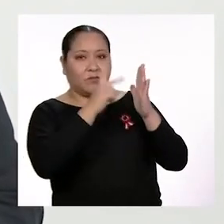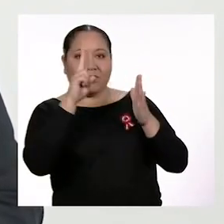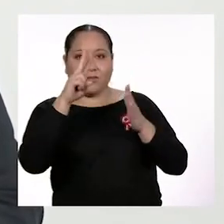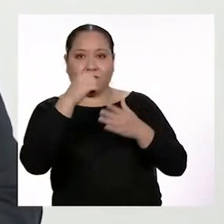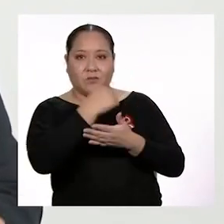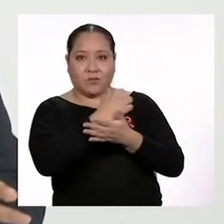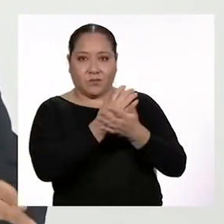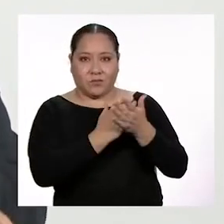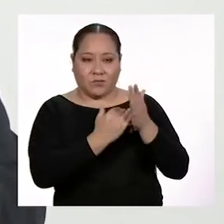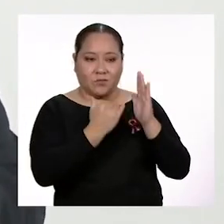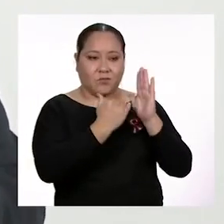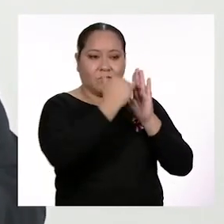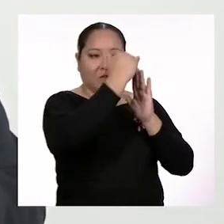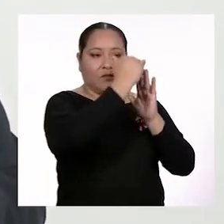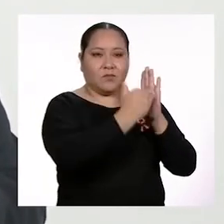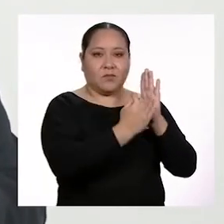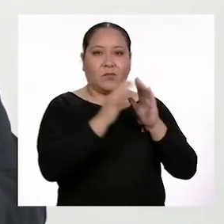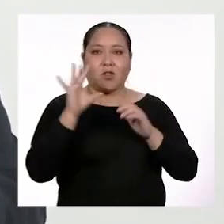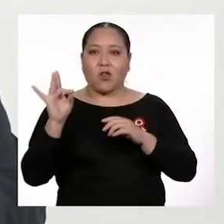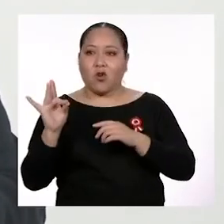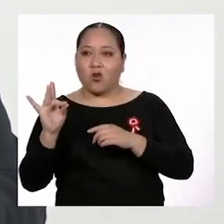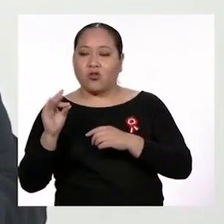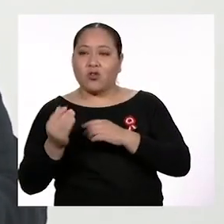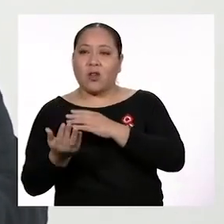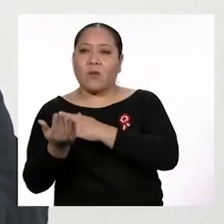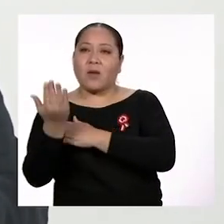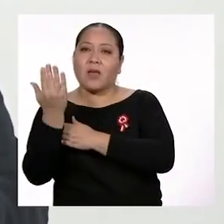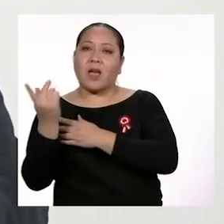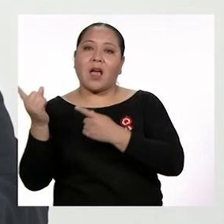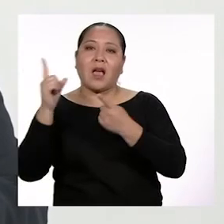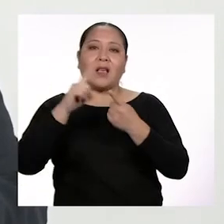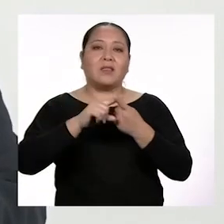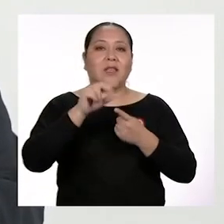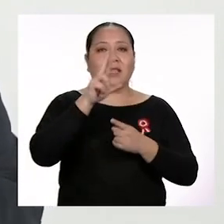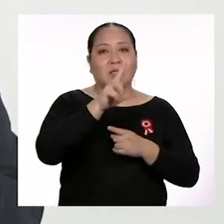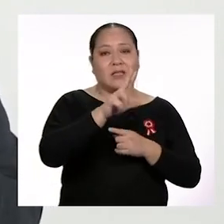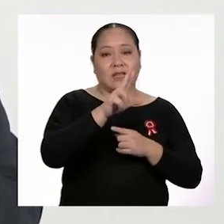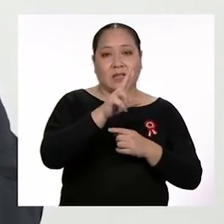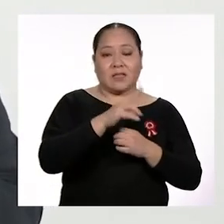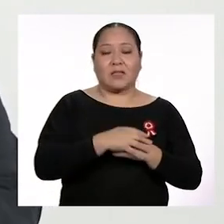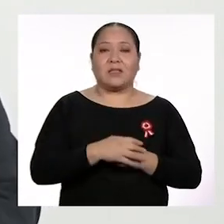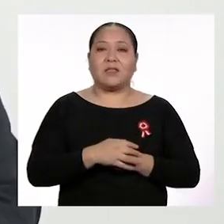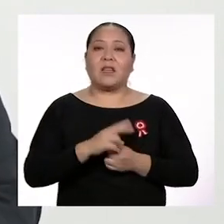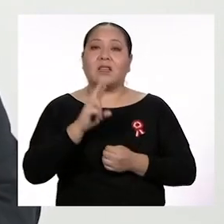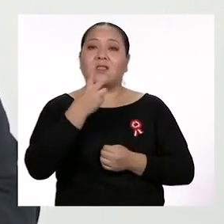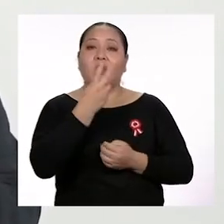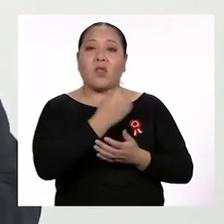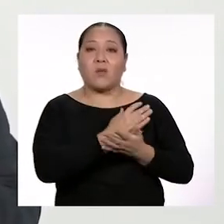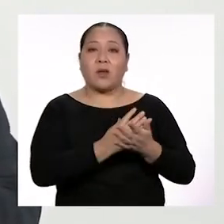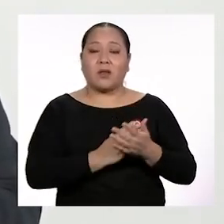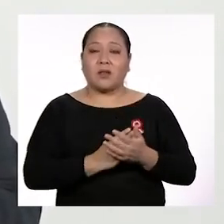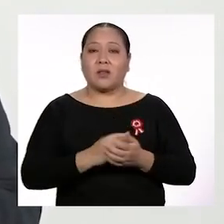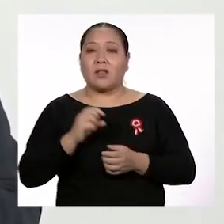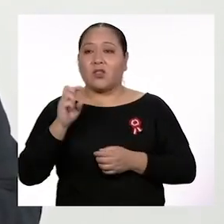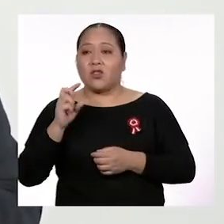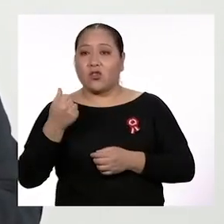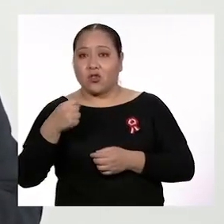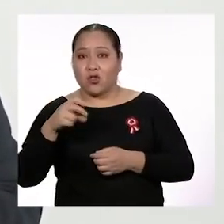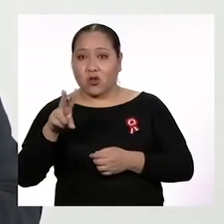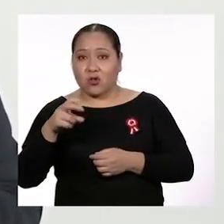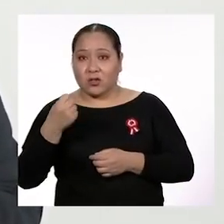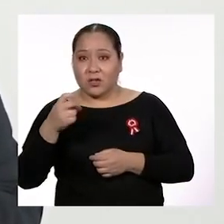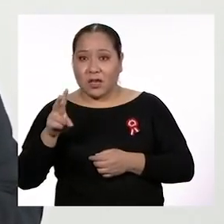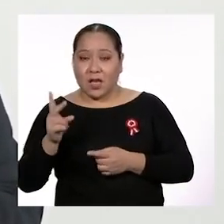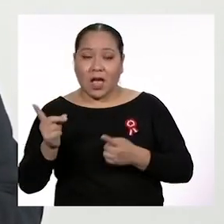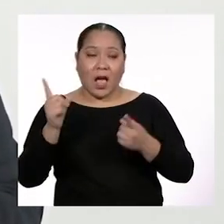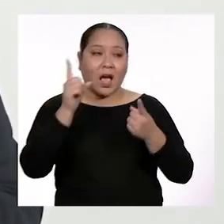dos turnos, uno de 8 a.m. hasta las 3 p.m. y el segundo turno desde las 12 del